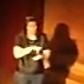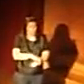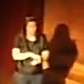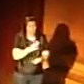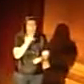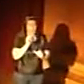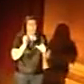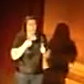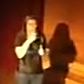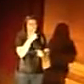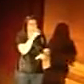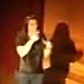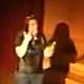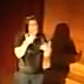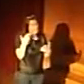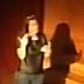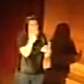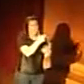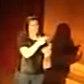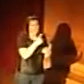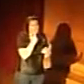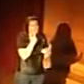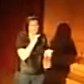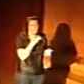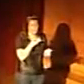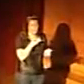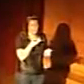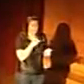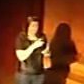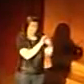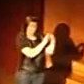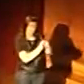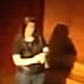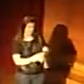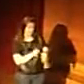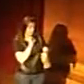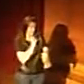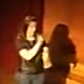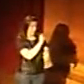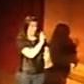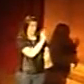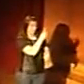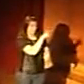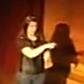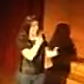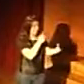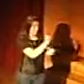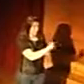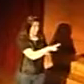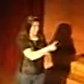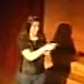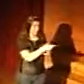por artistas eh que derivan de bran Vila recuerdan este como decíamos que abrial había sido el